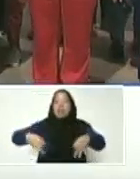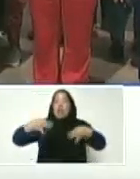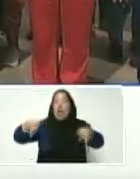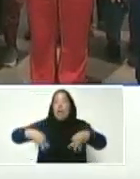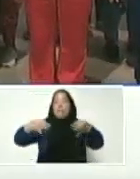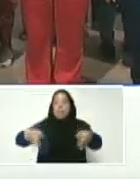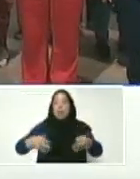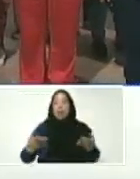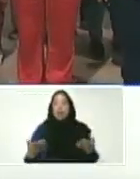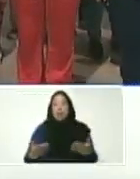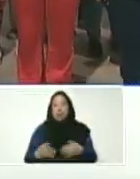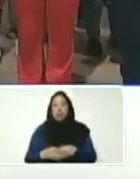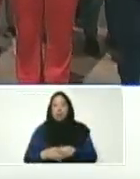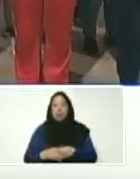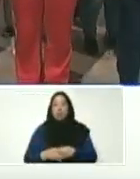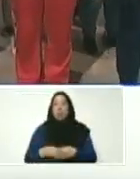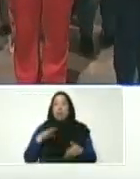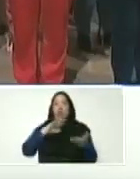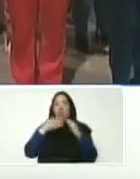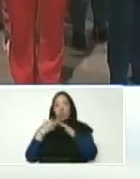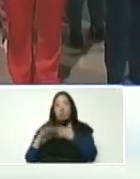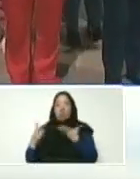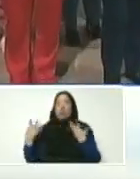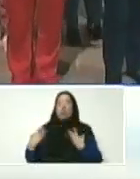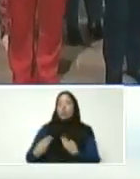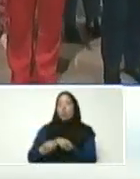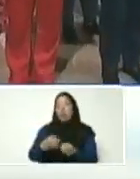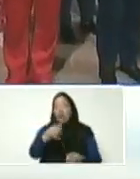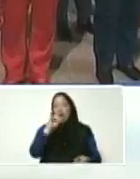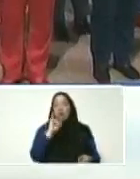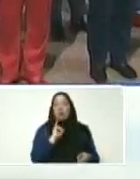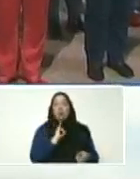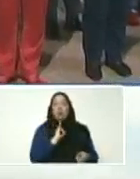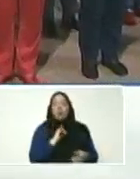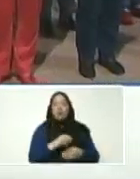vamos a estructurarlas, establecerlas, porque tenemos que